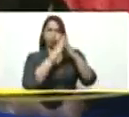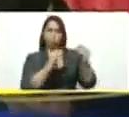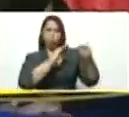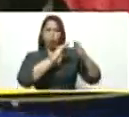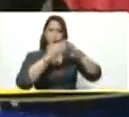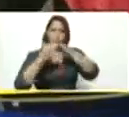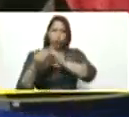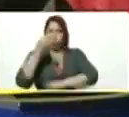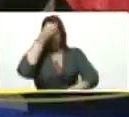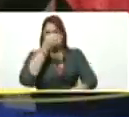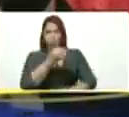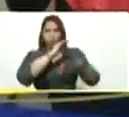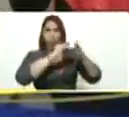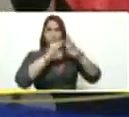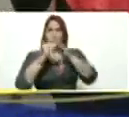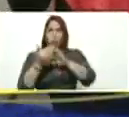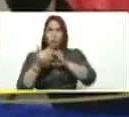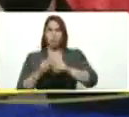consejos comunales,